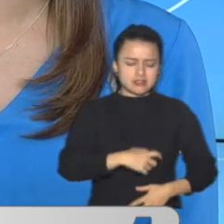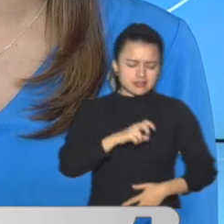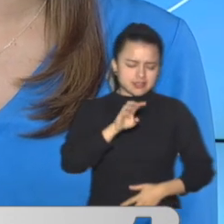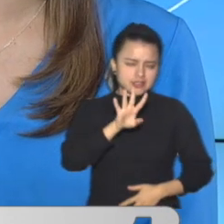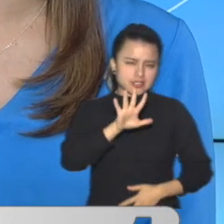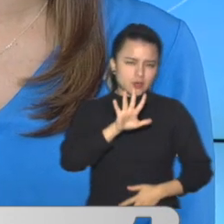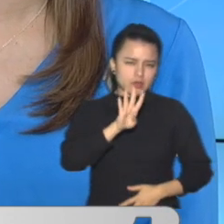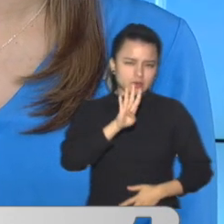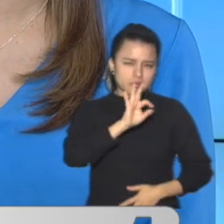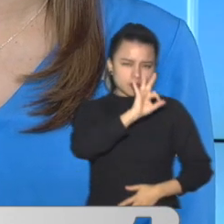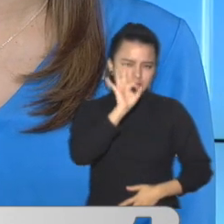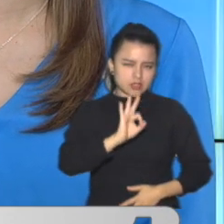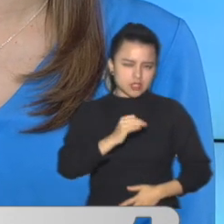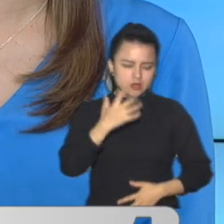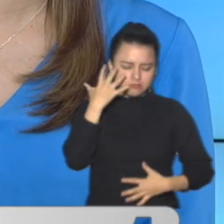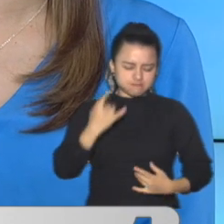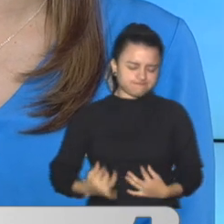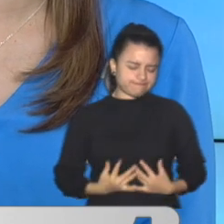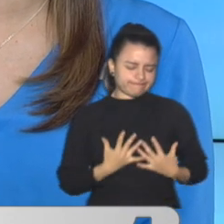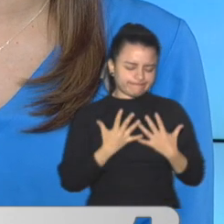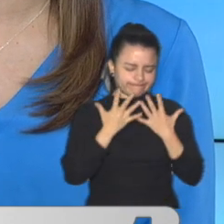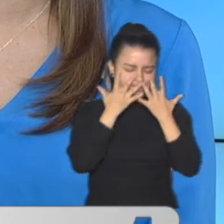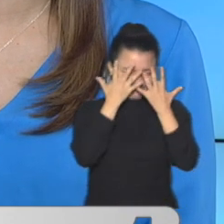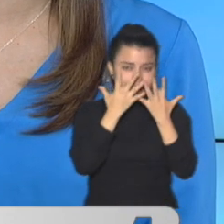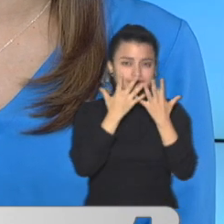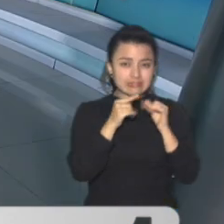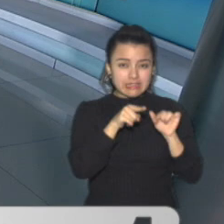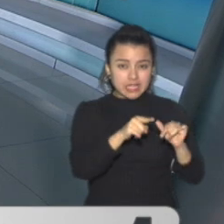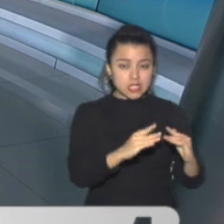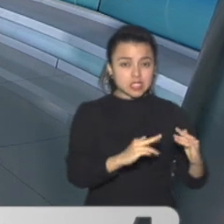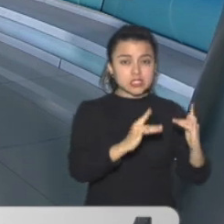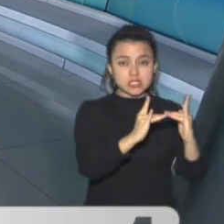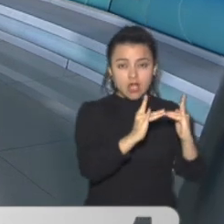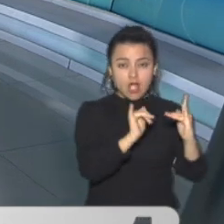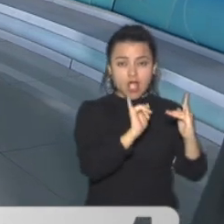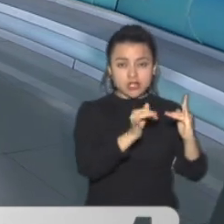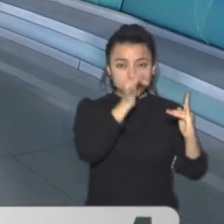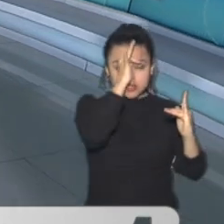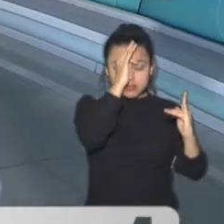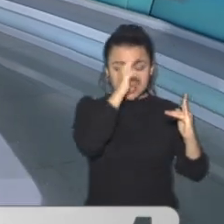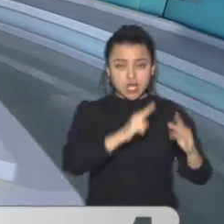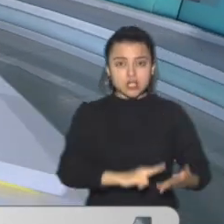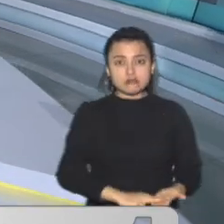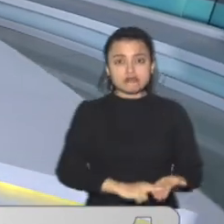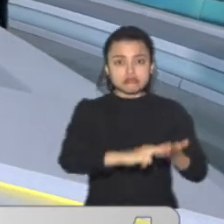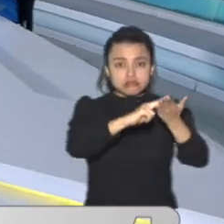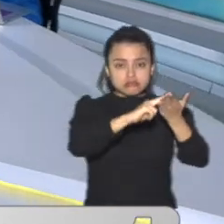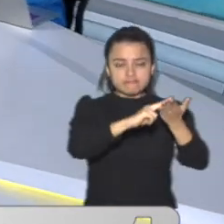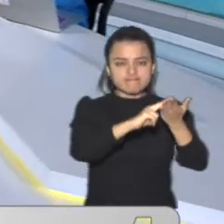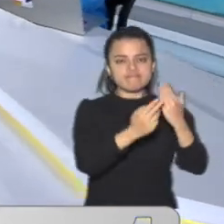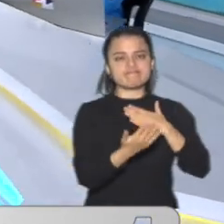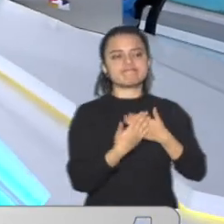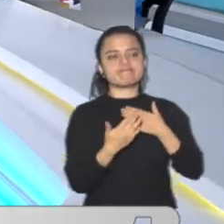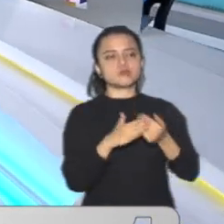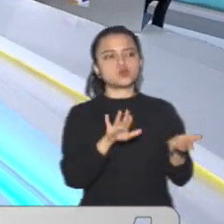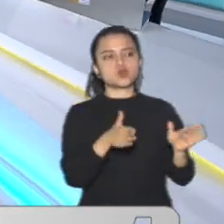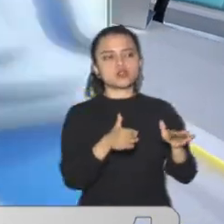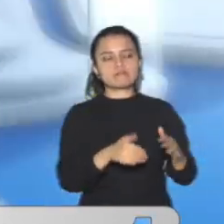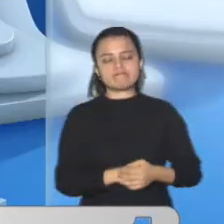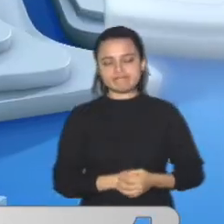quemaduras en su cuerpo y permanecía en una clínica de cali sebastián bedoya cuál es el estado de salud de los otros internos muy buenos